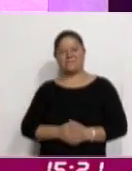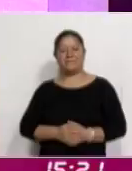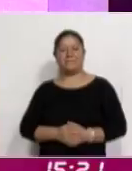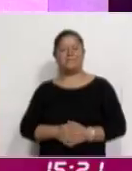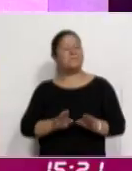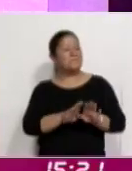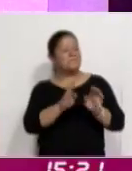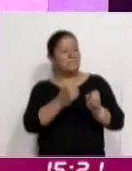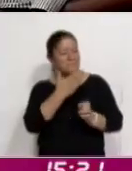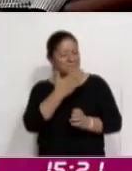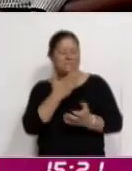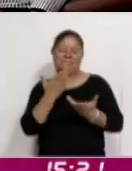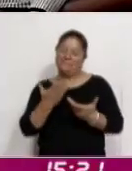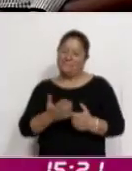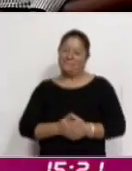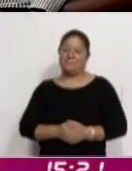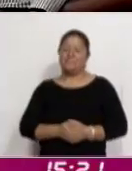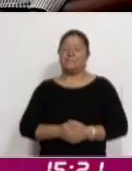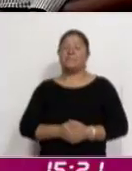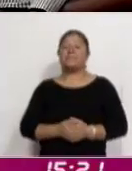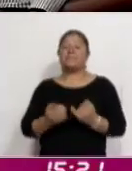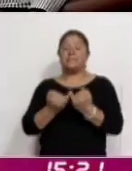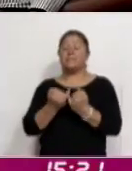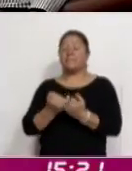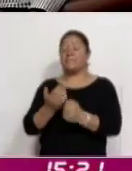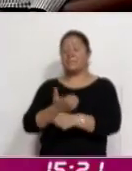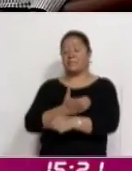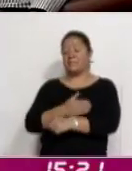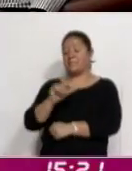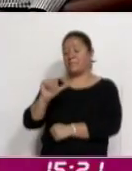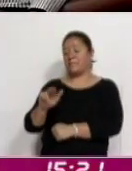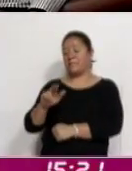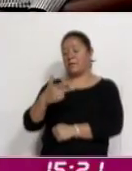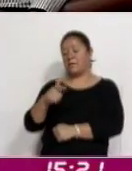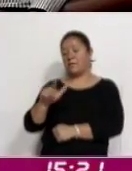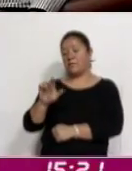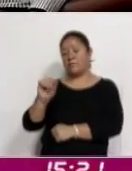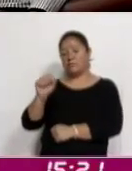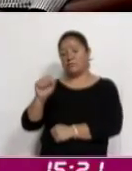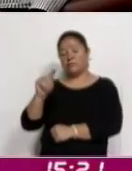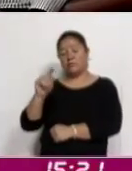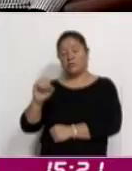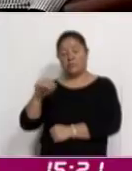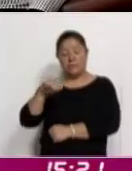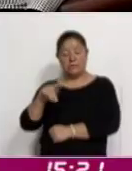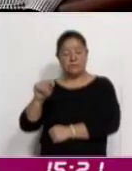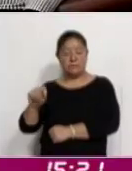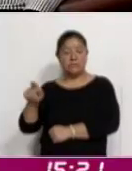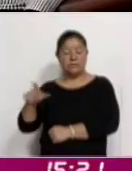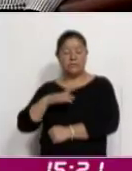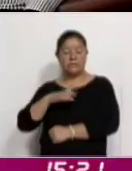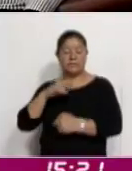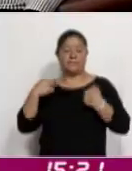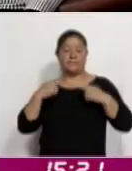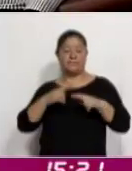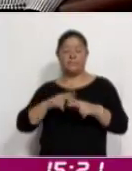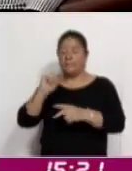bien, gracias. También nos acompaña Augusto Meléndez Teodoro, él es profesor investigador de la Ingeniería en